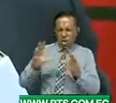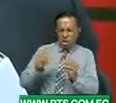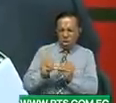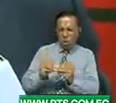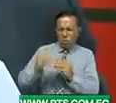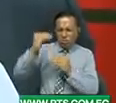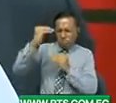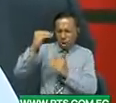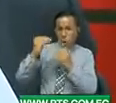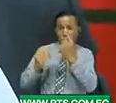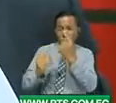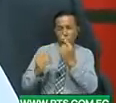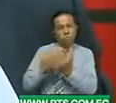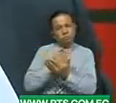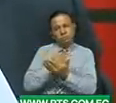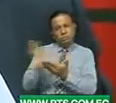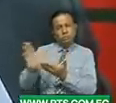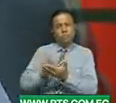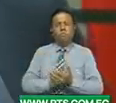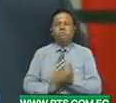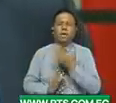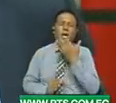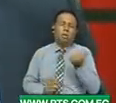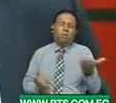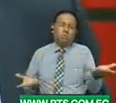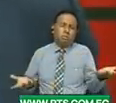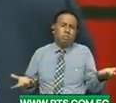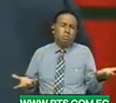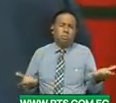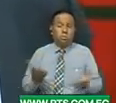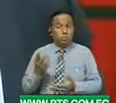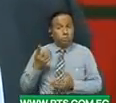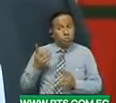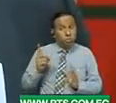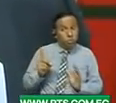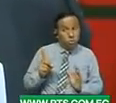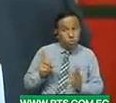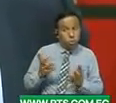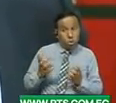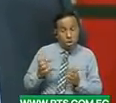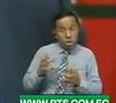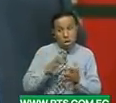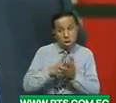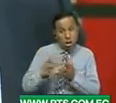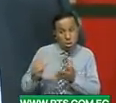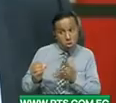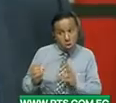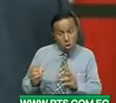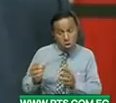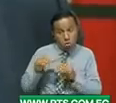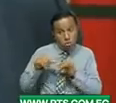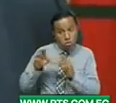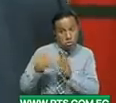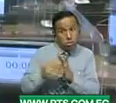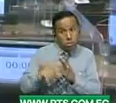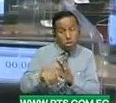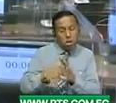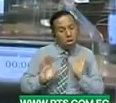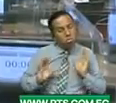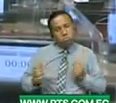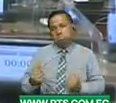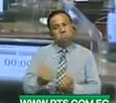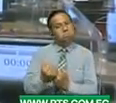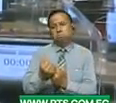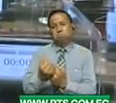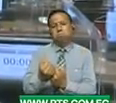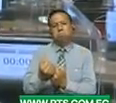Es innegociable el tema del libro 1. Si es que no hay decisión de no acoger los aportes que haremos Pachacútic, ya sabrán el resultado. Este